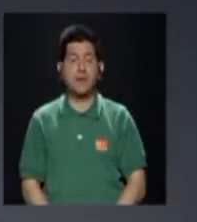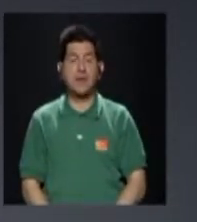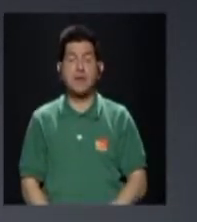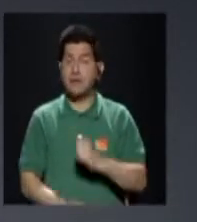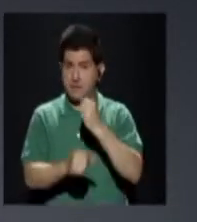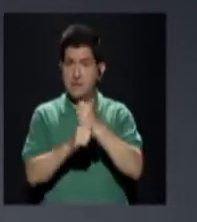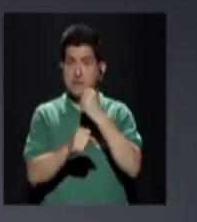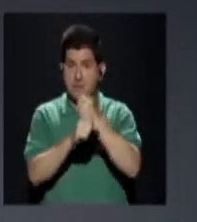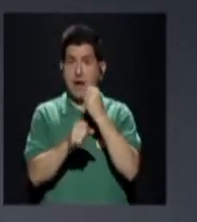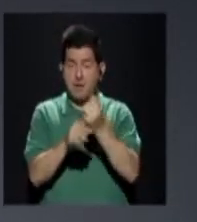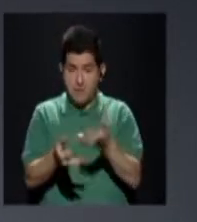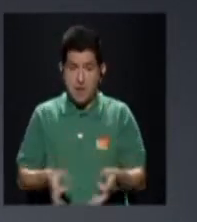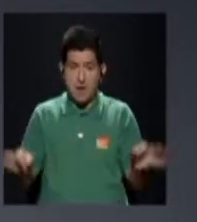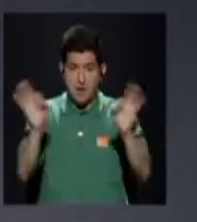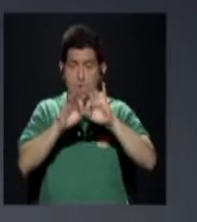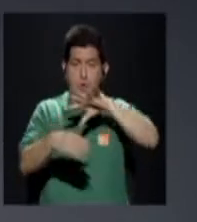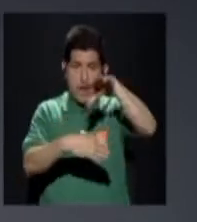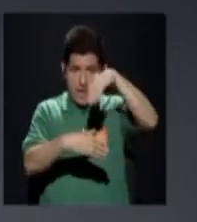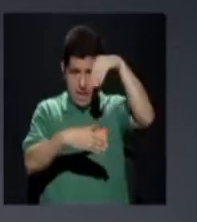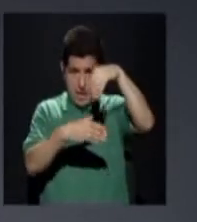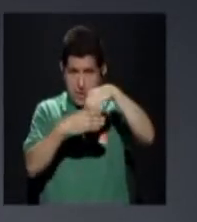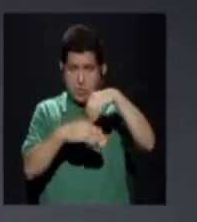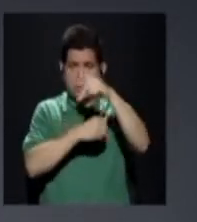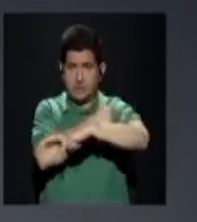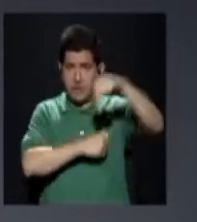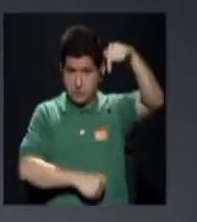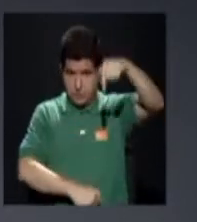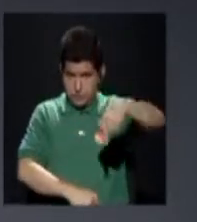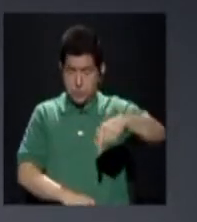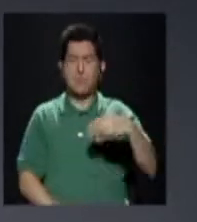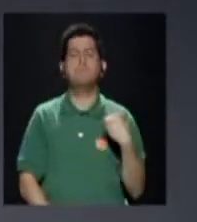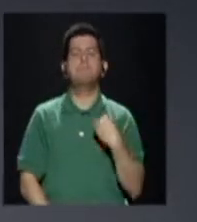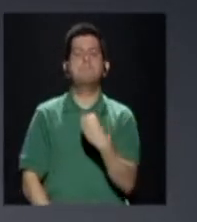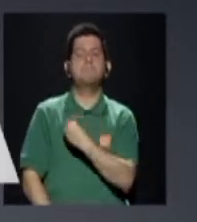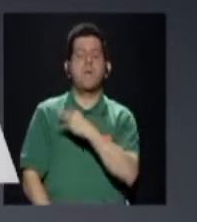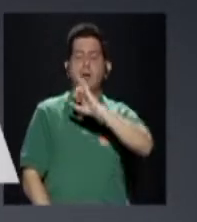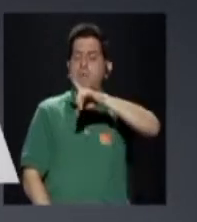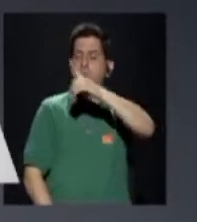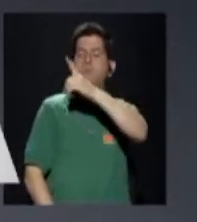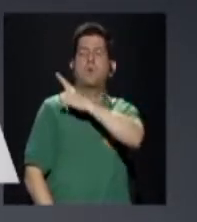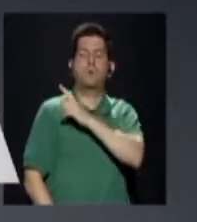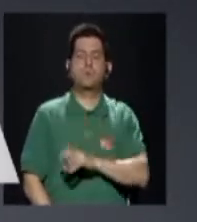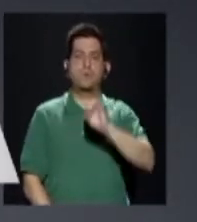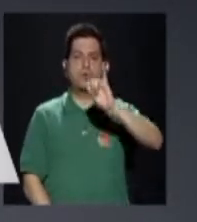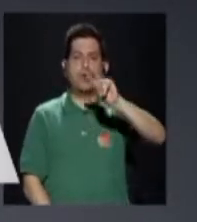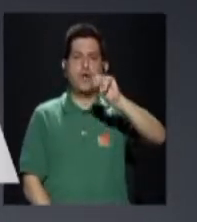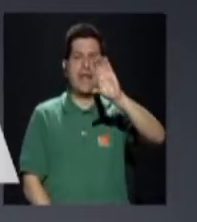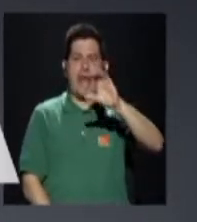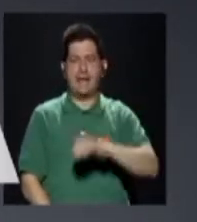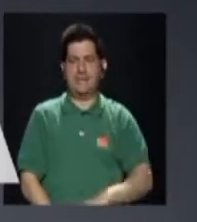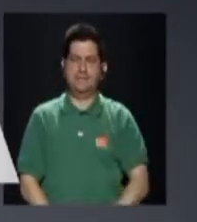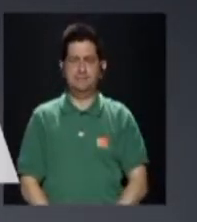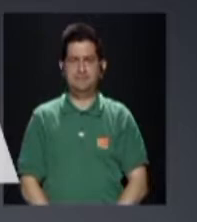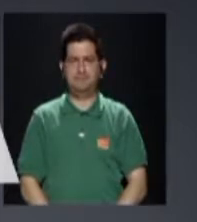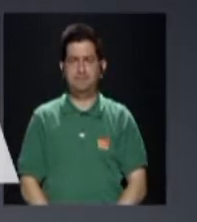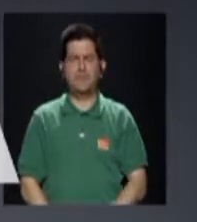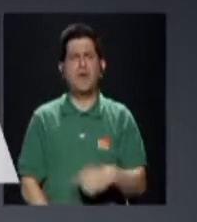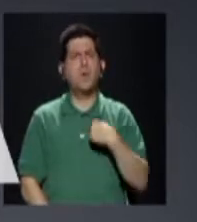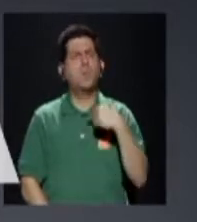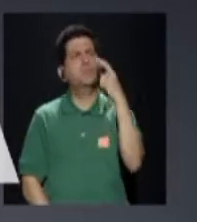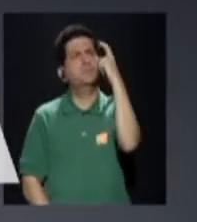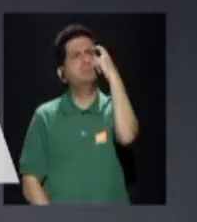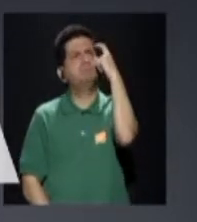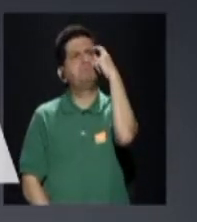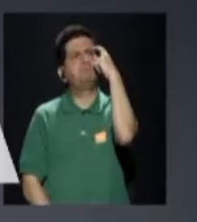importantes en este contexto y en este país, fue miembro de la Junta Directiva del INEC, y entonces uno podría